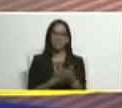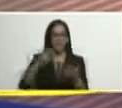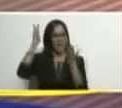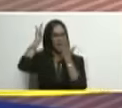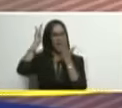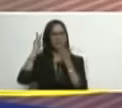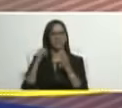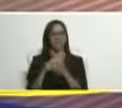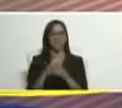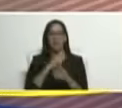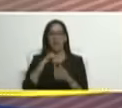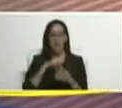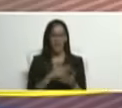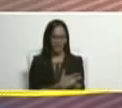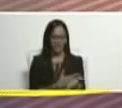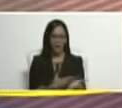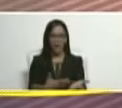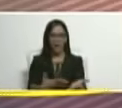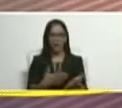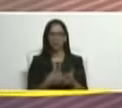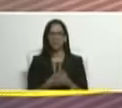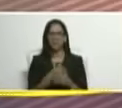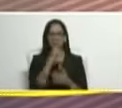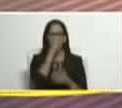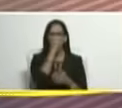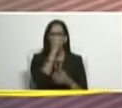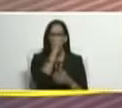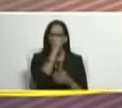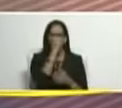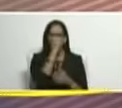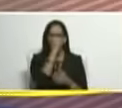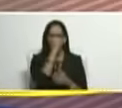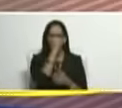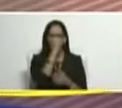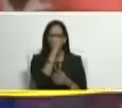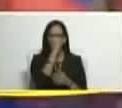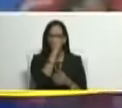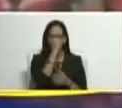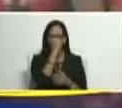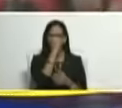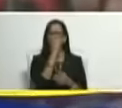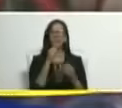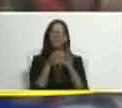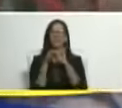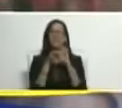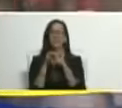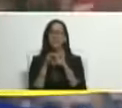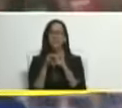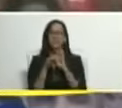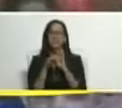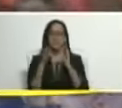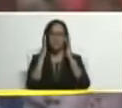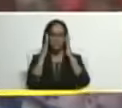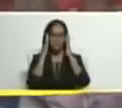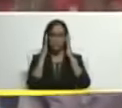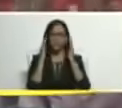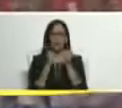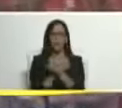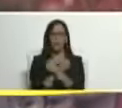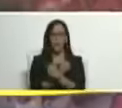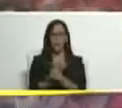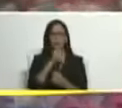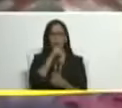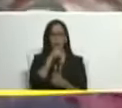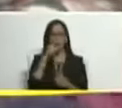corre en nuestras venas. Nos une el gran amor por nuestros abuelos africanos, por el